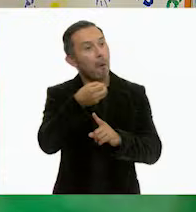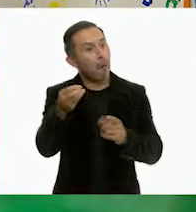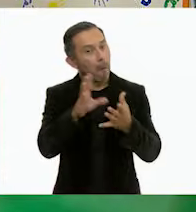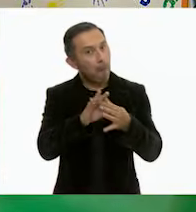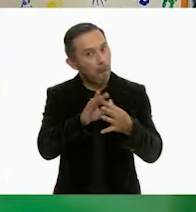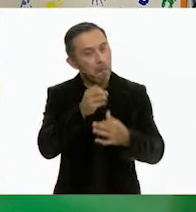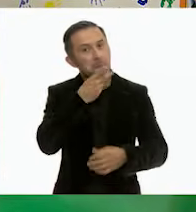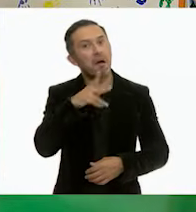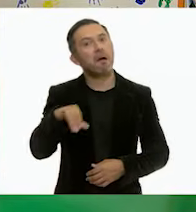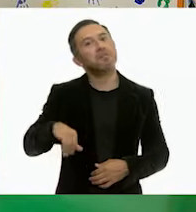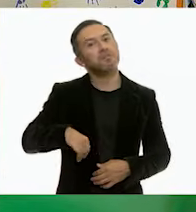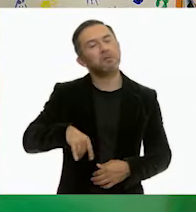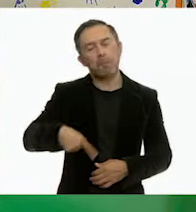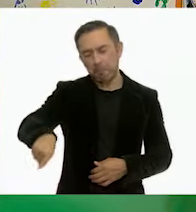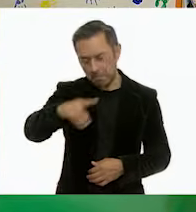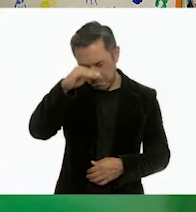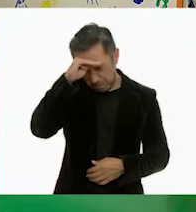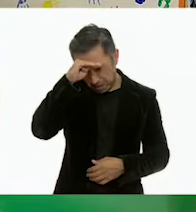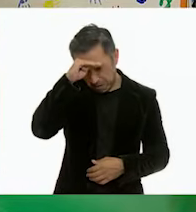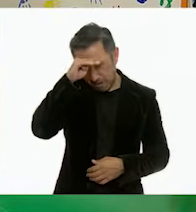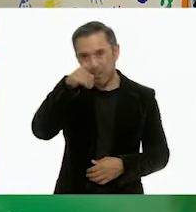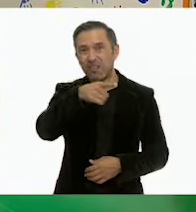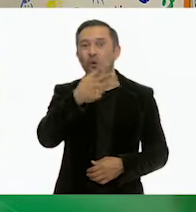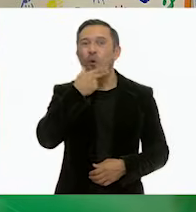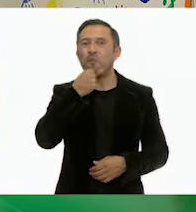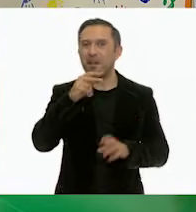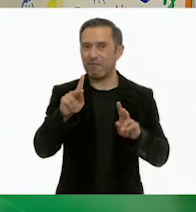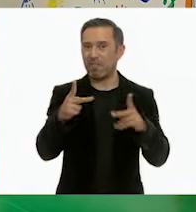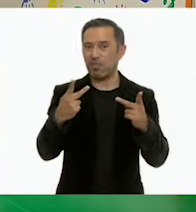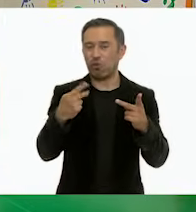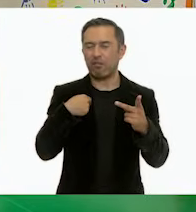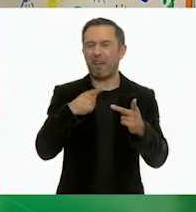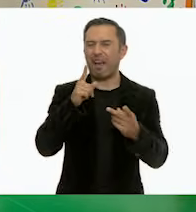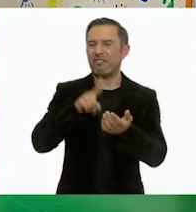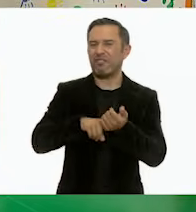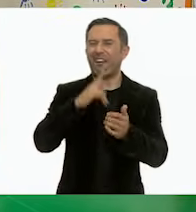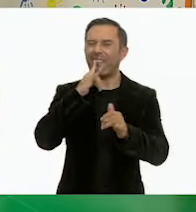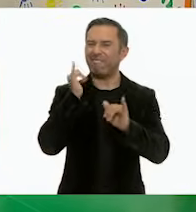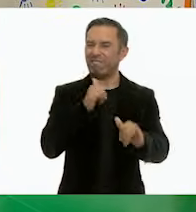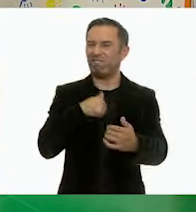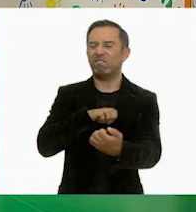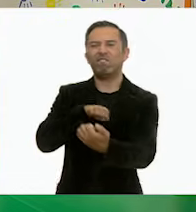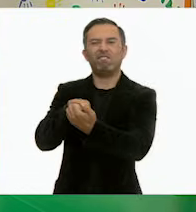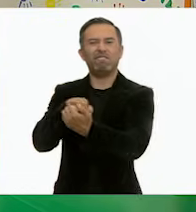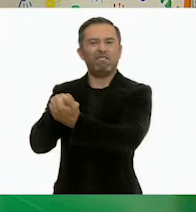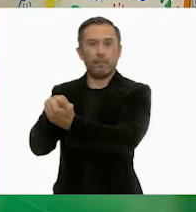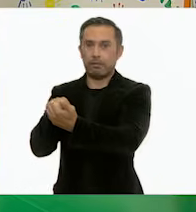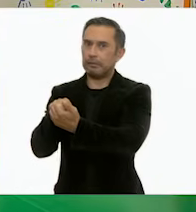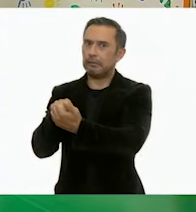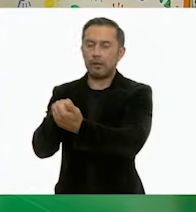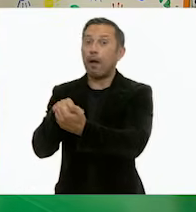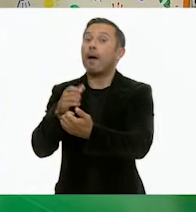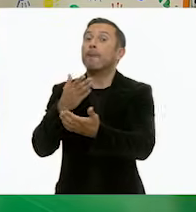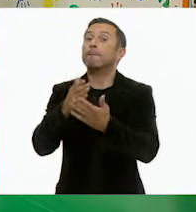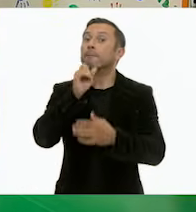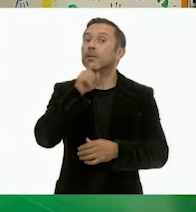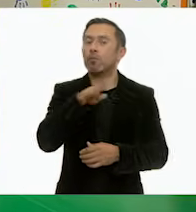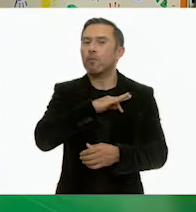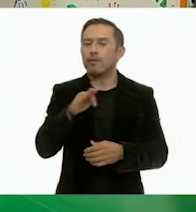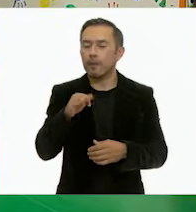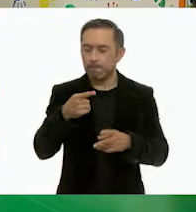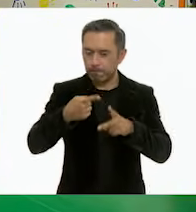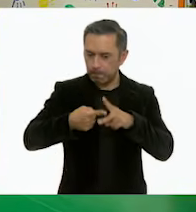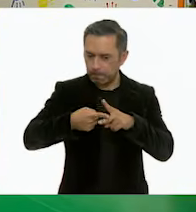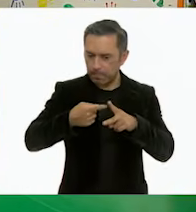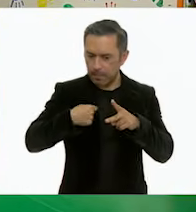reflexionar hacia la conducta del vendedor, que es un tramposo, y hacia las unidades de medida no convencionales. ¿Tú qué crees que